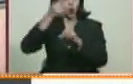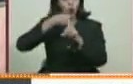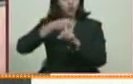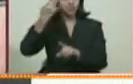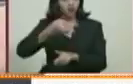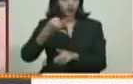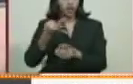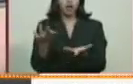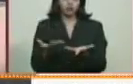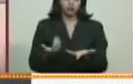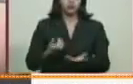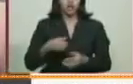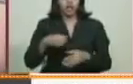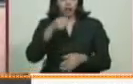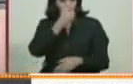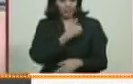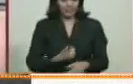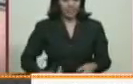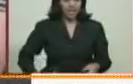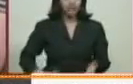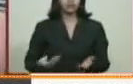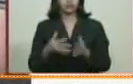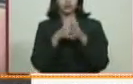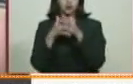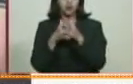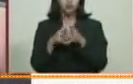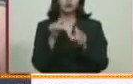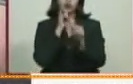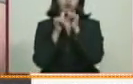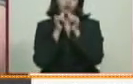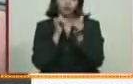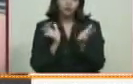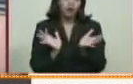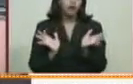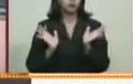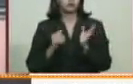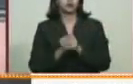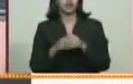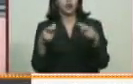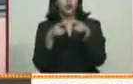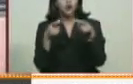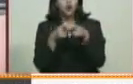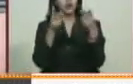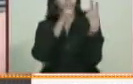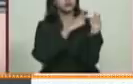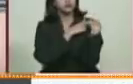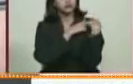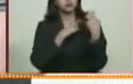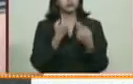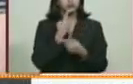Estado, yo le he informado de la reunión donde el encargado de negocios dijo